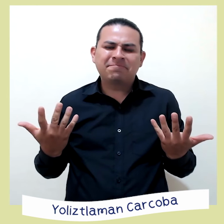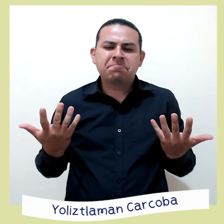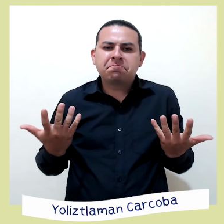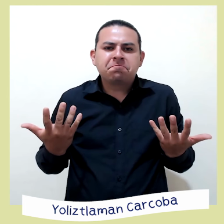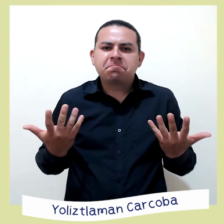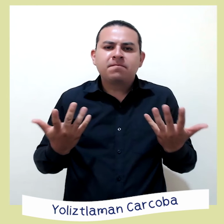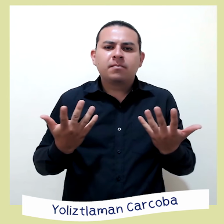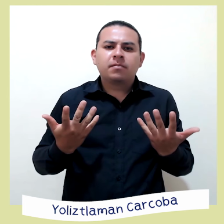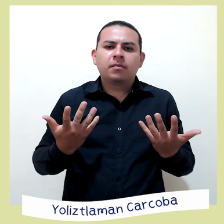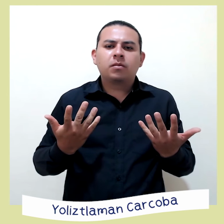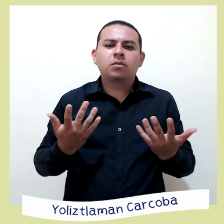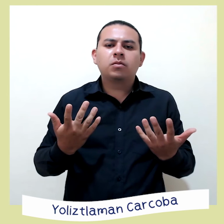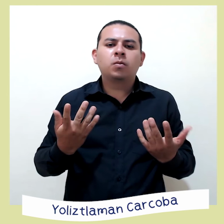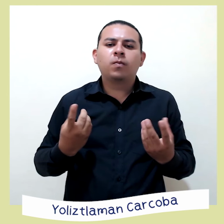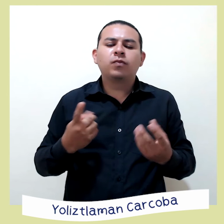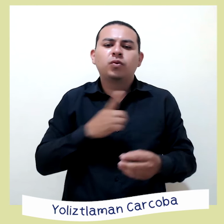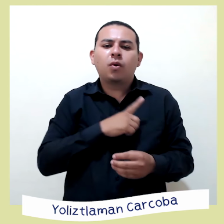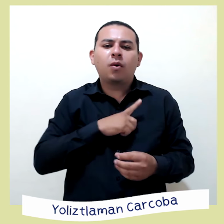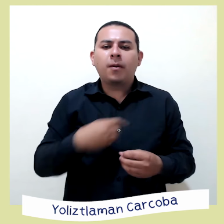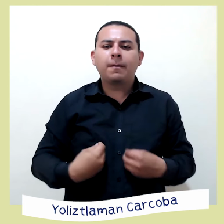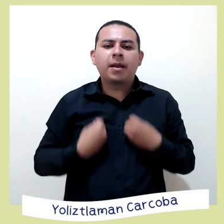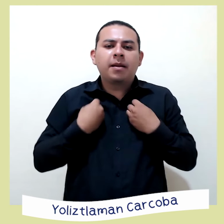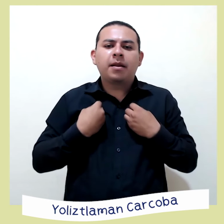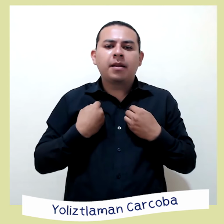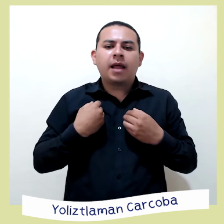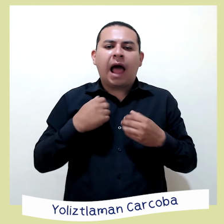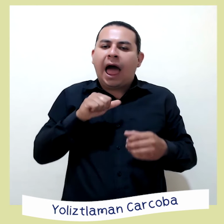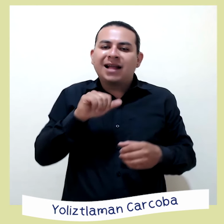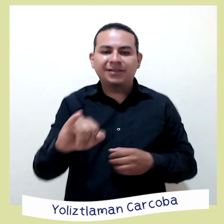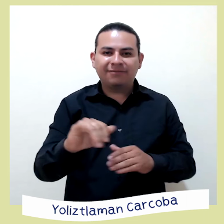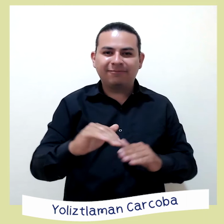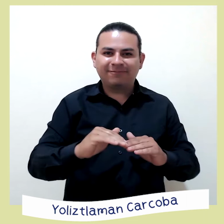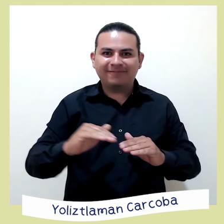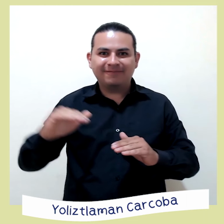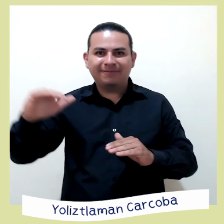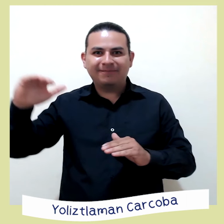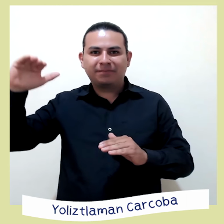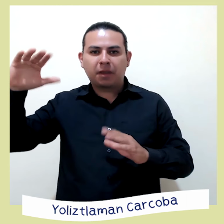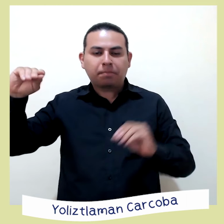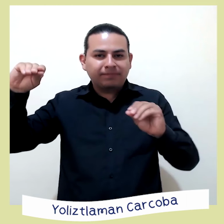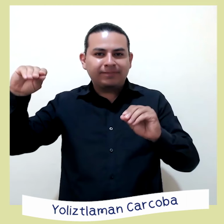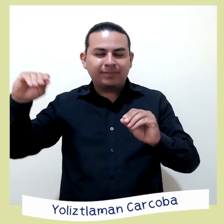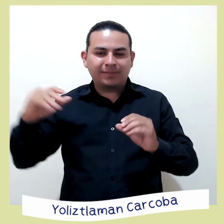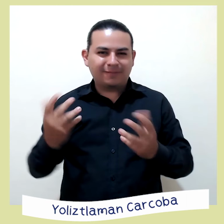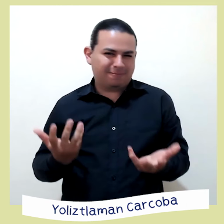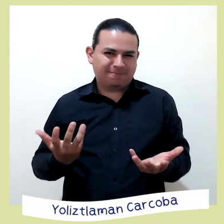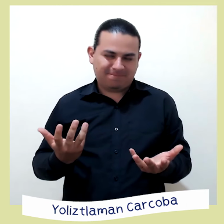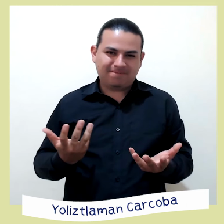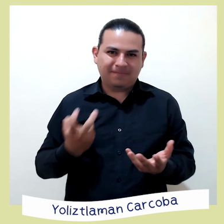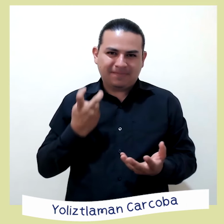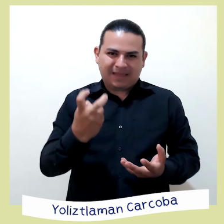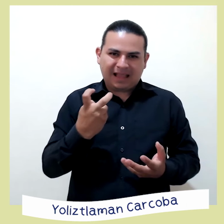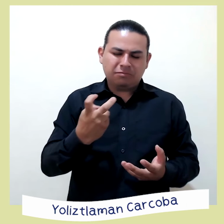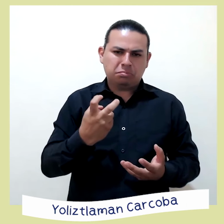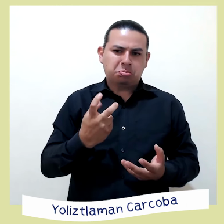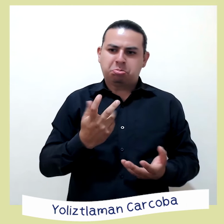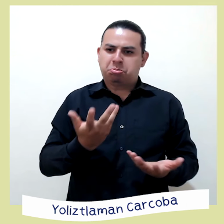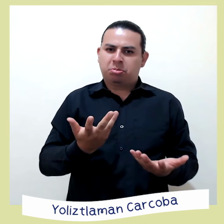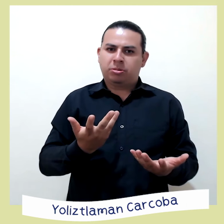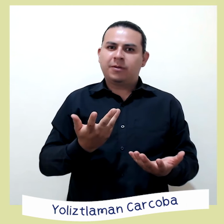En realidad es el curso de la vida y lo que verdaderamente importa en el fondo es el